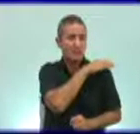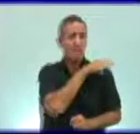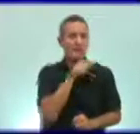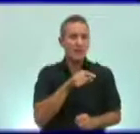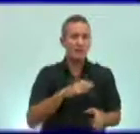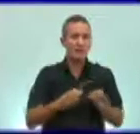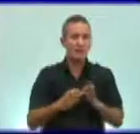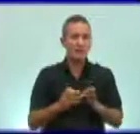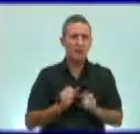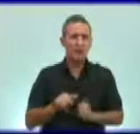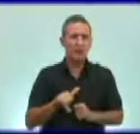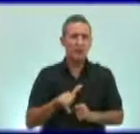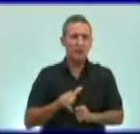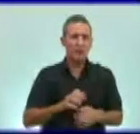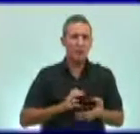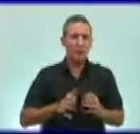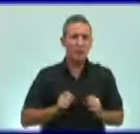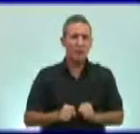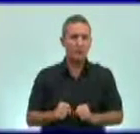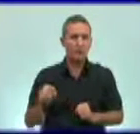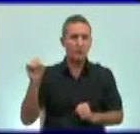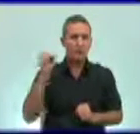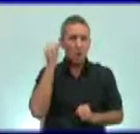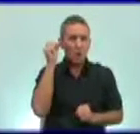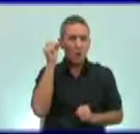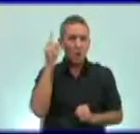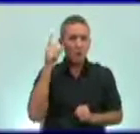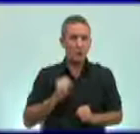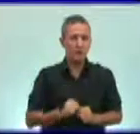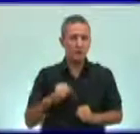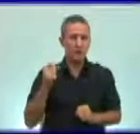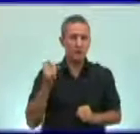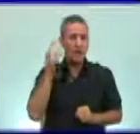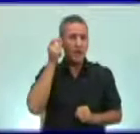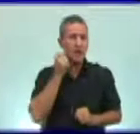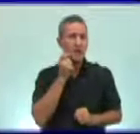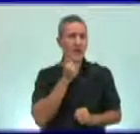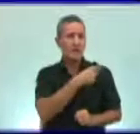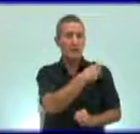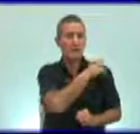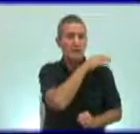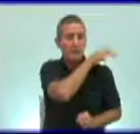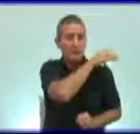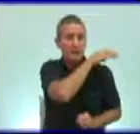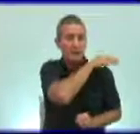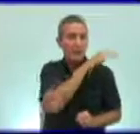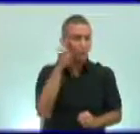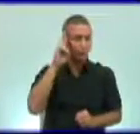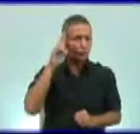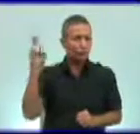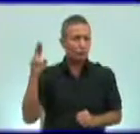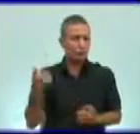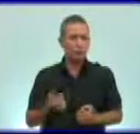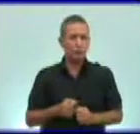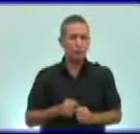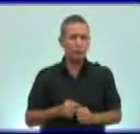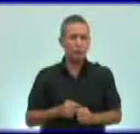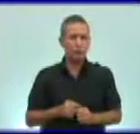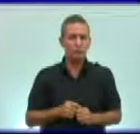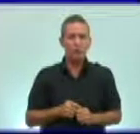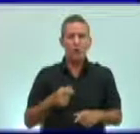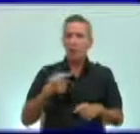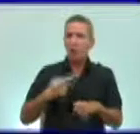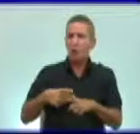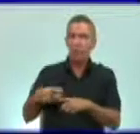manera, los ideales de Bolívar son por esencia revolucionarios y por eso sencillamente la CELAC y todas las